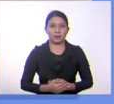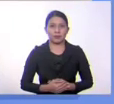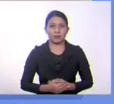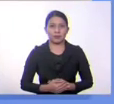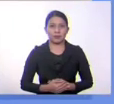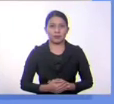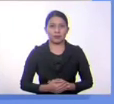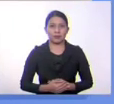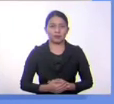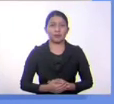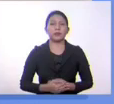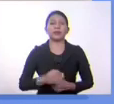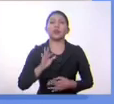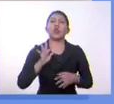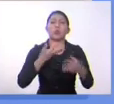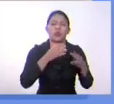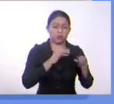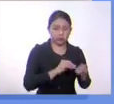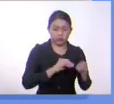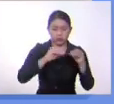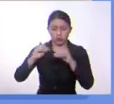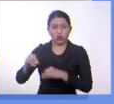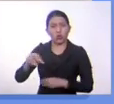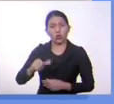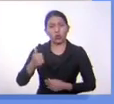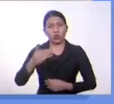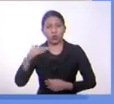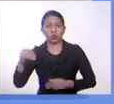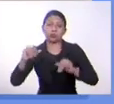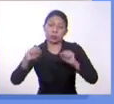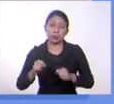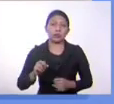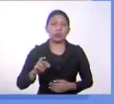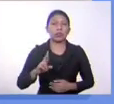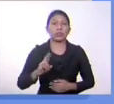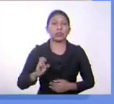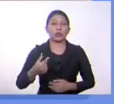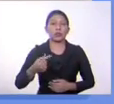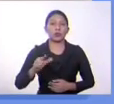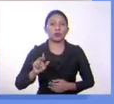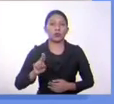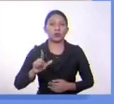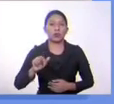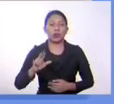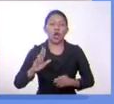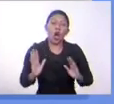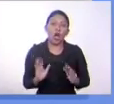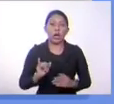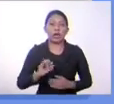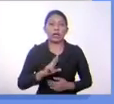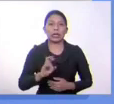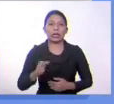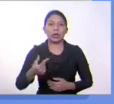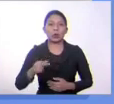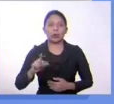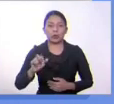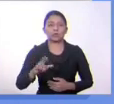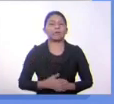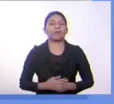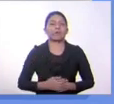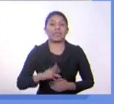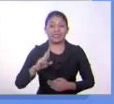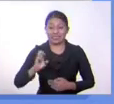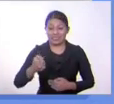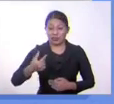Las formas de migración pueden ser regular o irregular. Hablamos de la migración regular